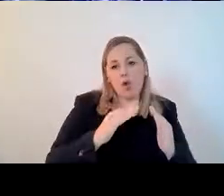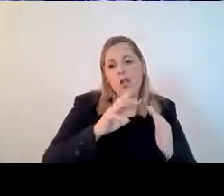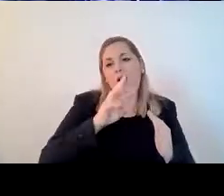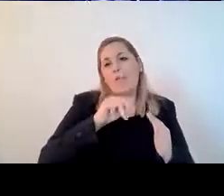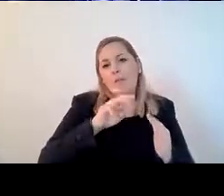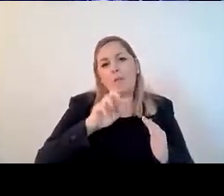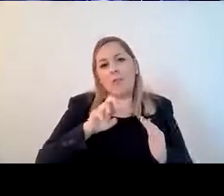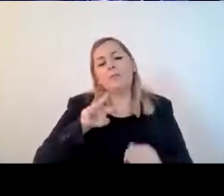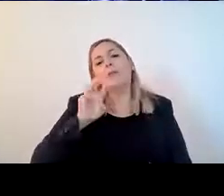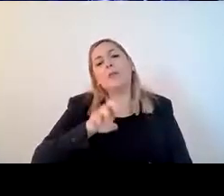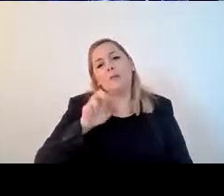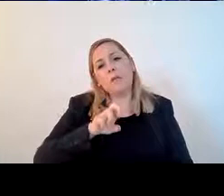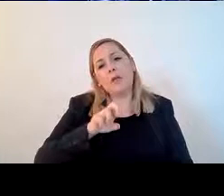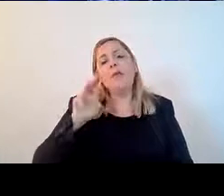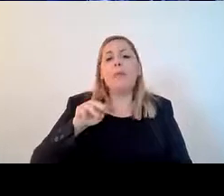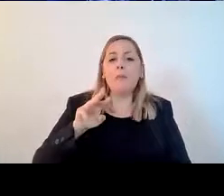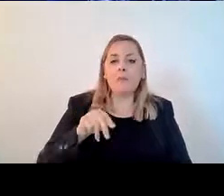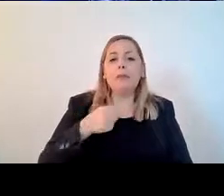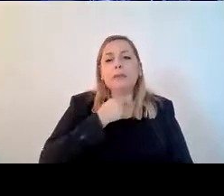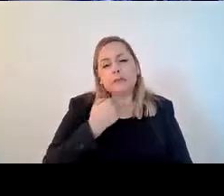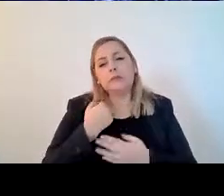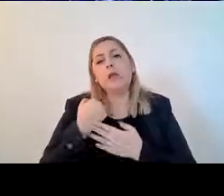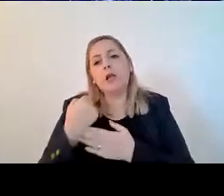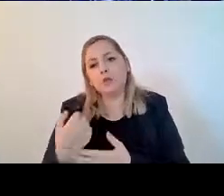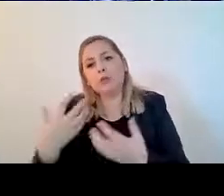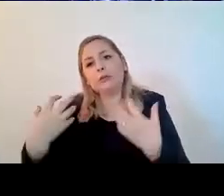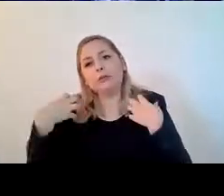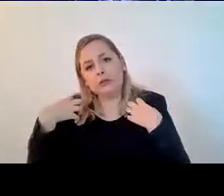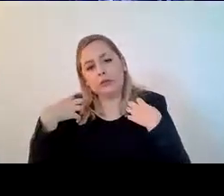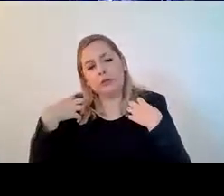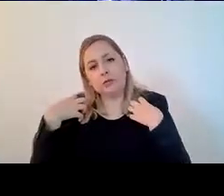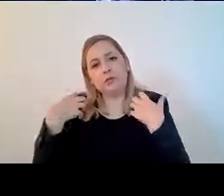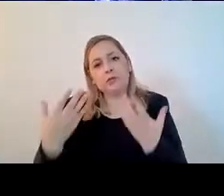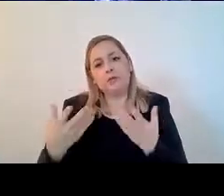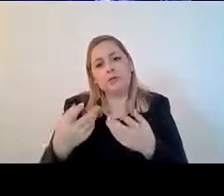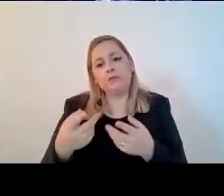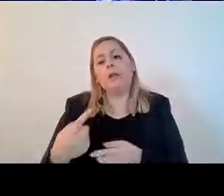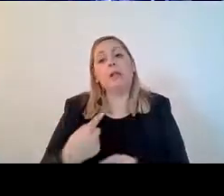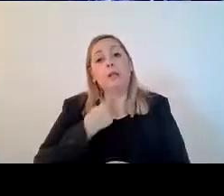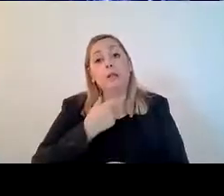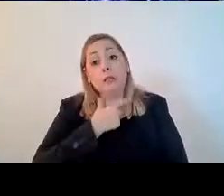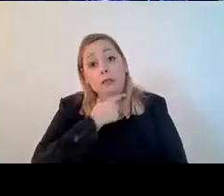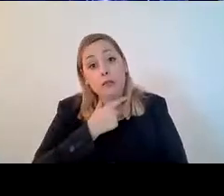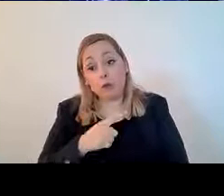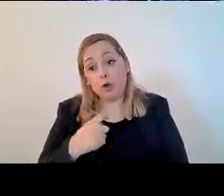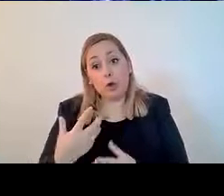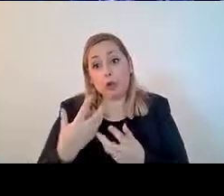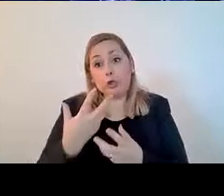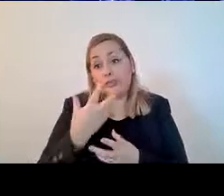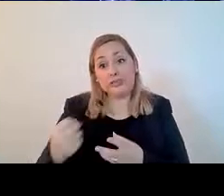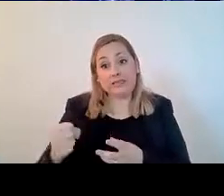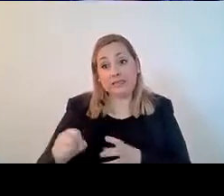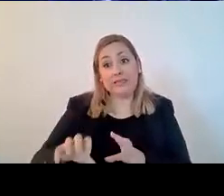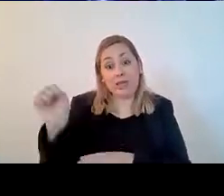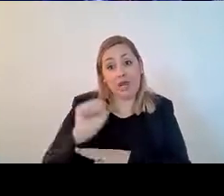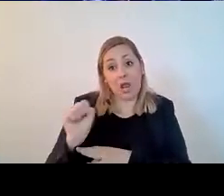el padre y los padres que quieren ayudarlo se hacen cargo de las deudas que tiene, para que no le quiten el auto, para que no le